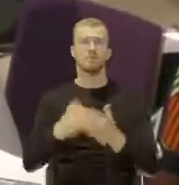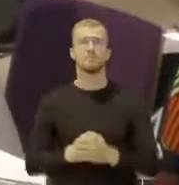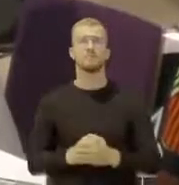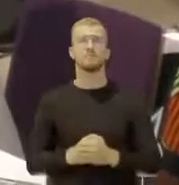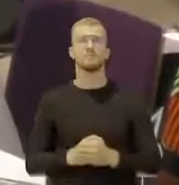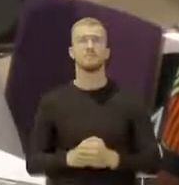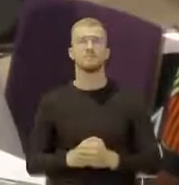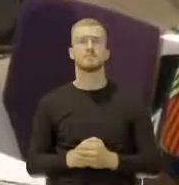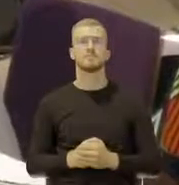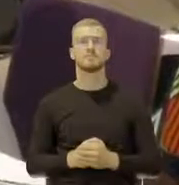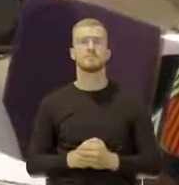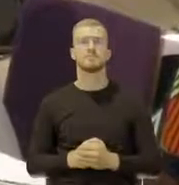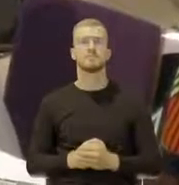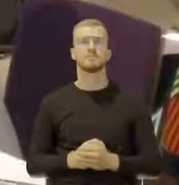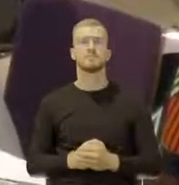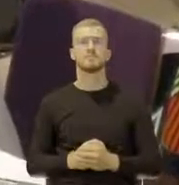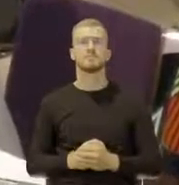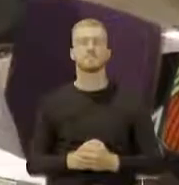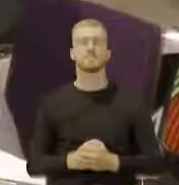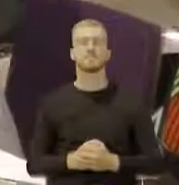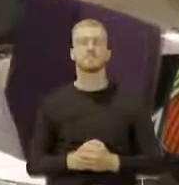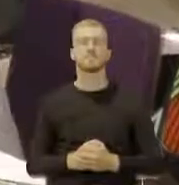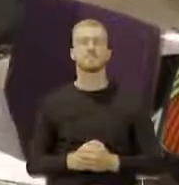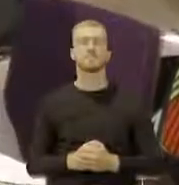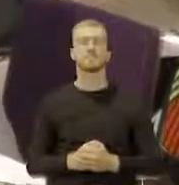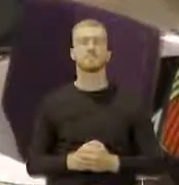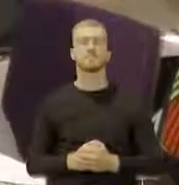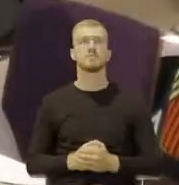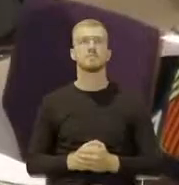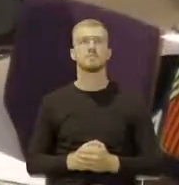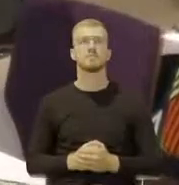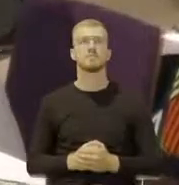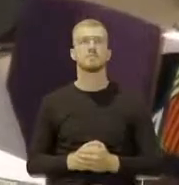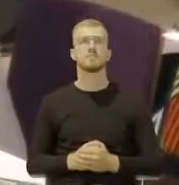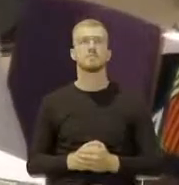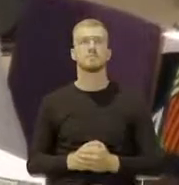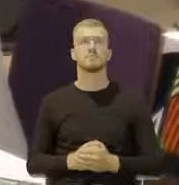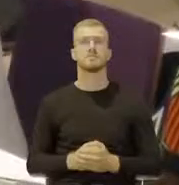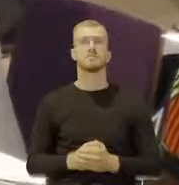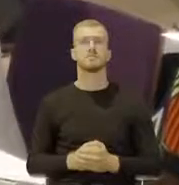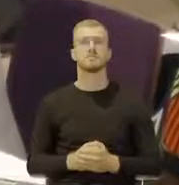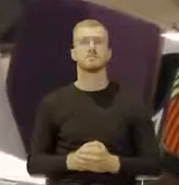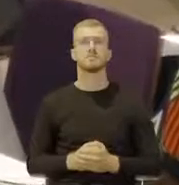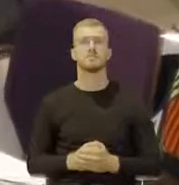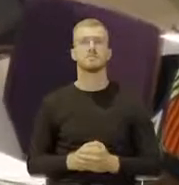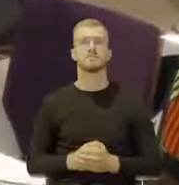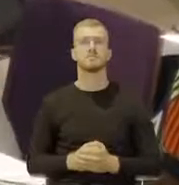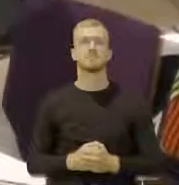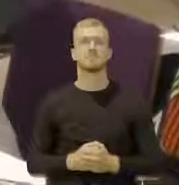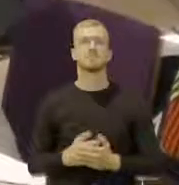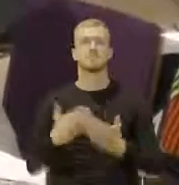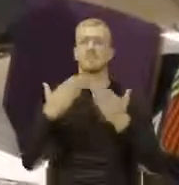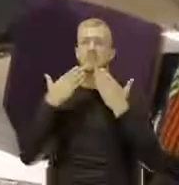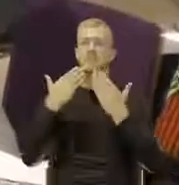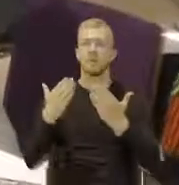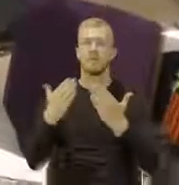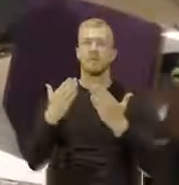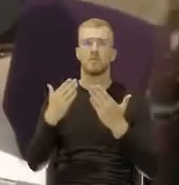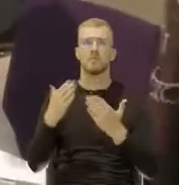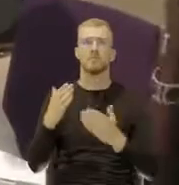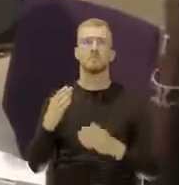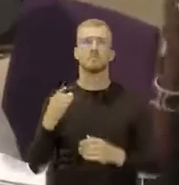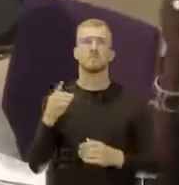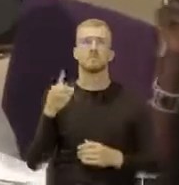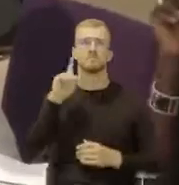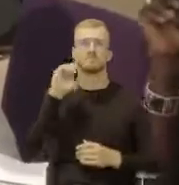Muchísimas gracias, señor alcalde, también por traer a colación los intereses de las futuras generaciones,